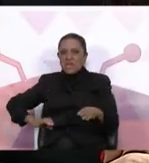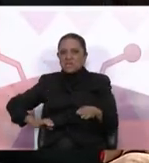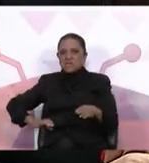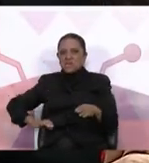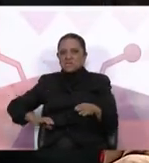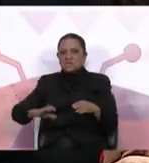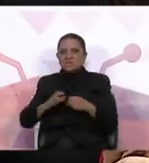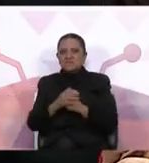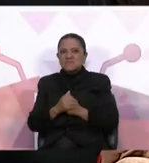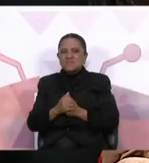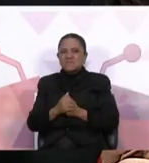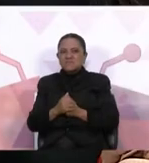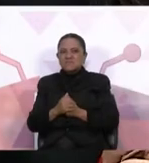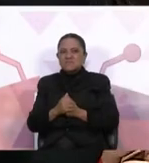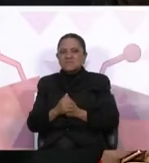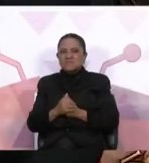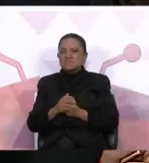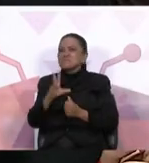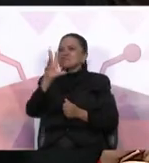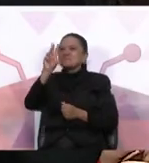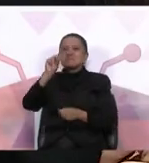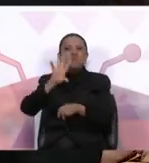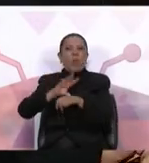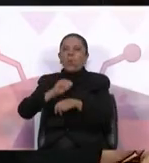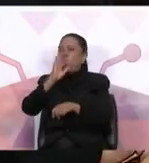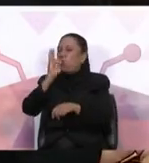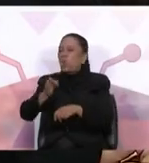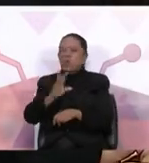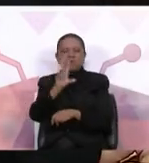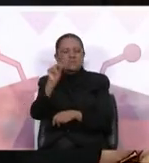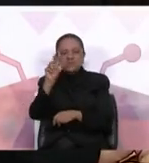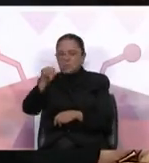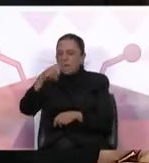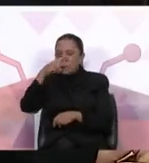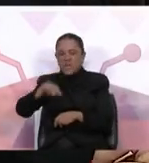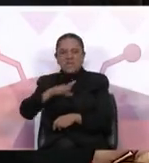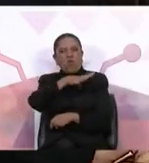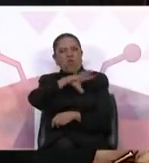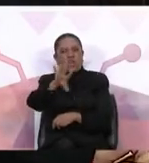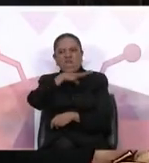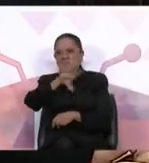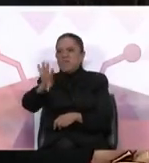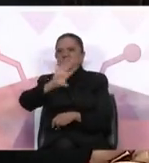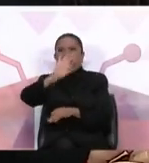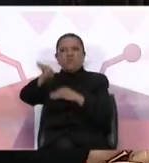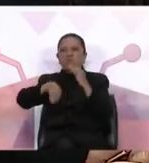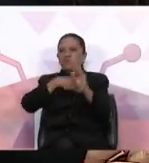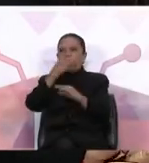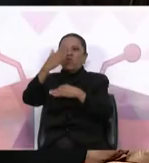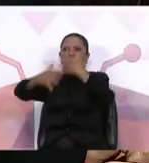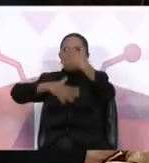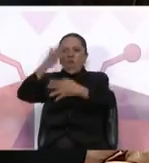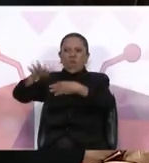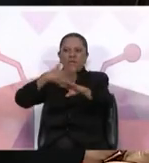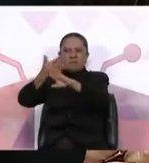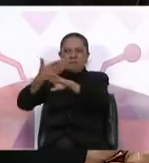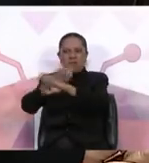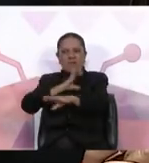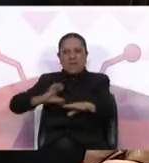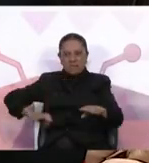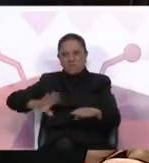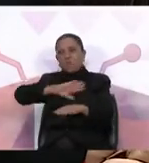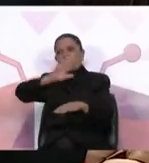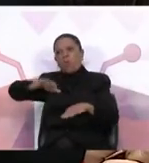inadmisible hoy en mexico y rey y rechazamos totalmente la violencia y la muerte de la que han sido